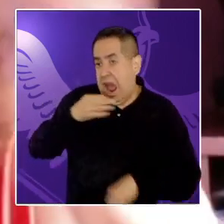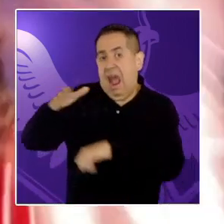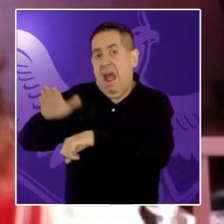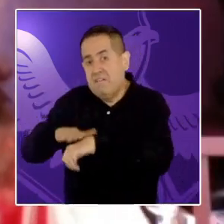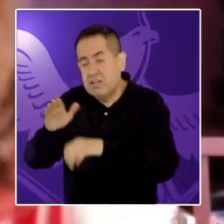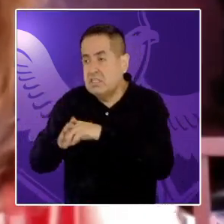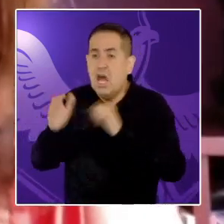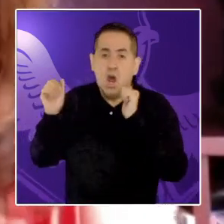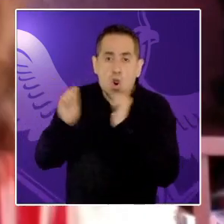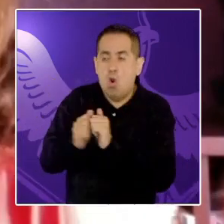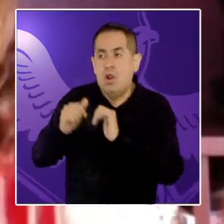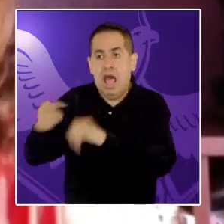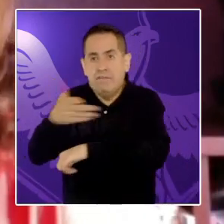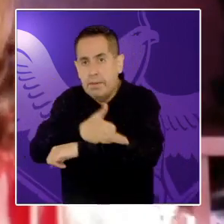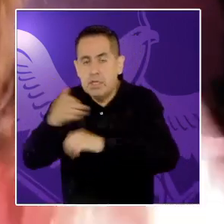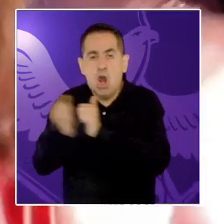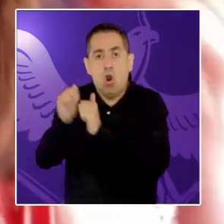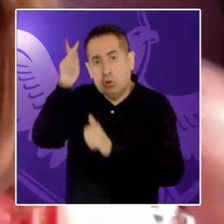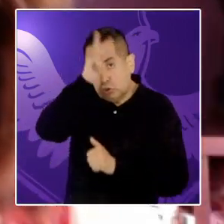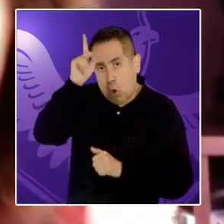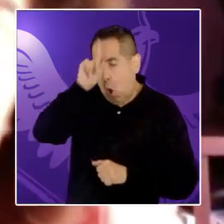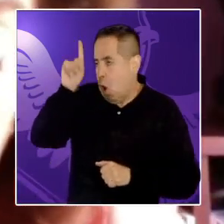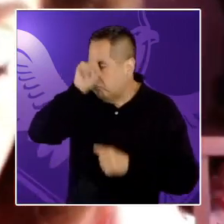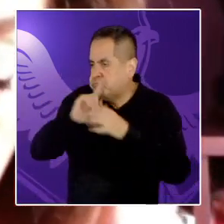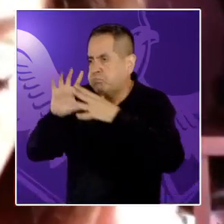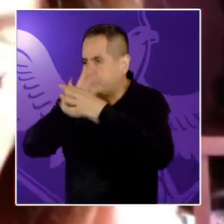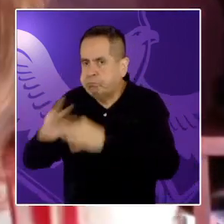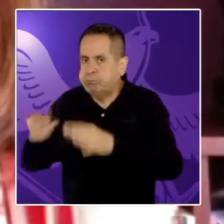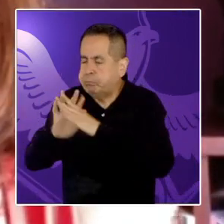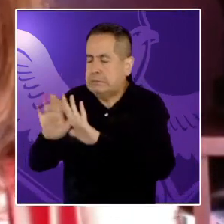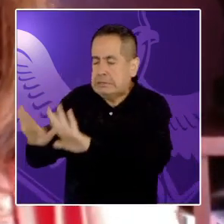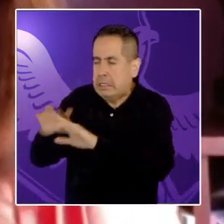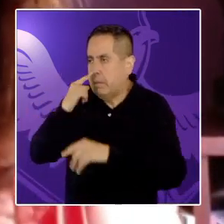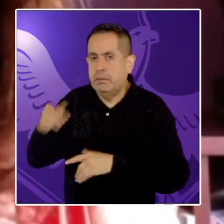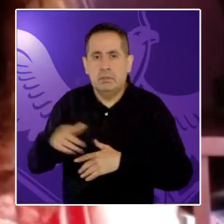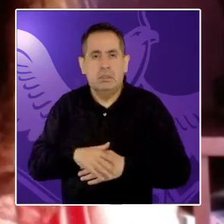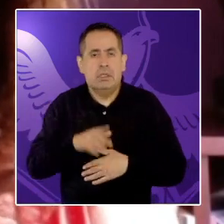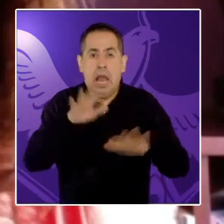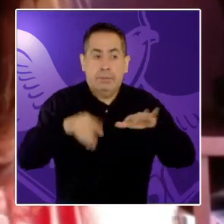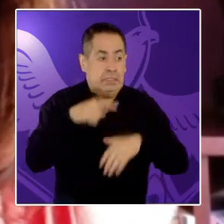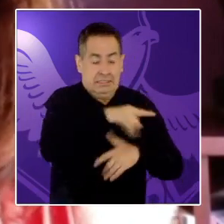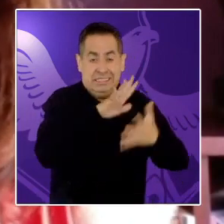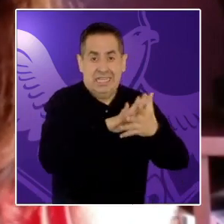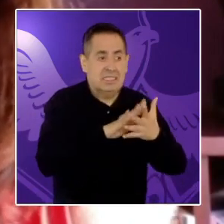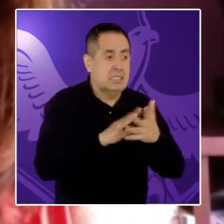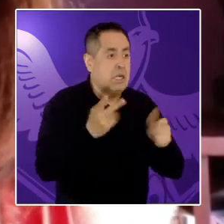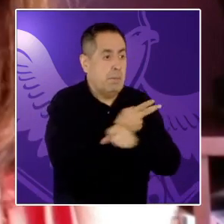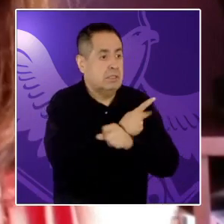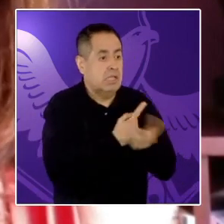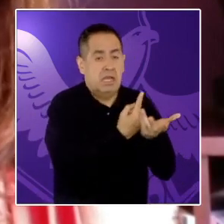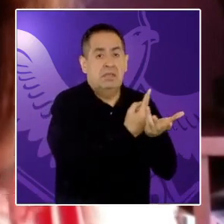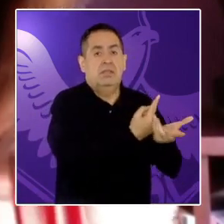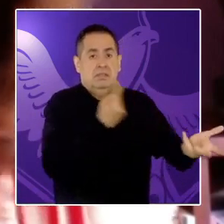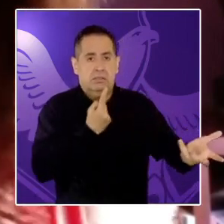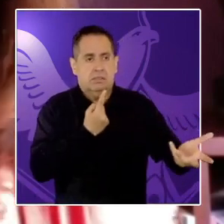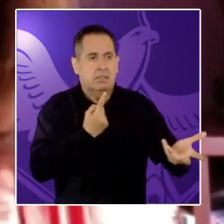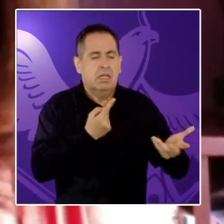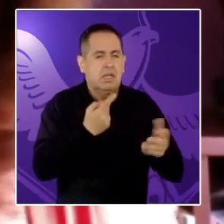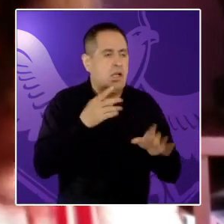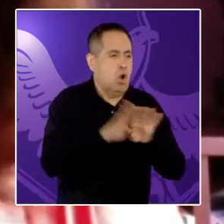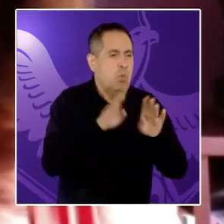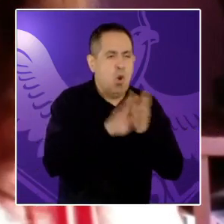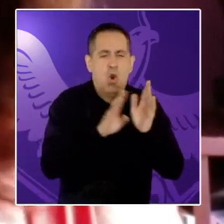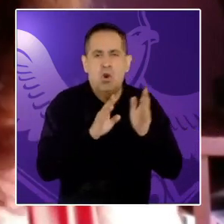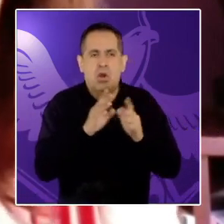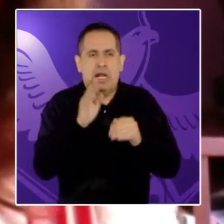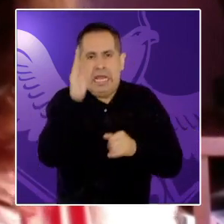se tiene que informar y además se tiene que informar con contención emocional. Lo que ha hecho el subsistema es separarlas en